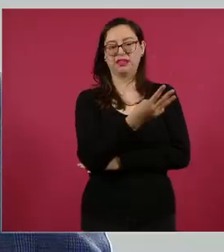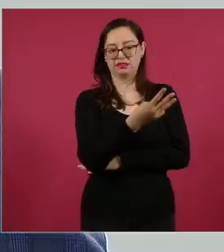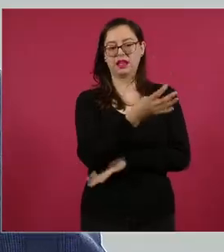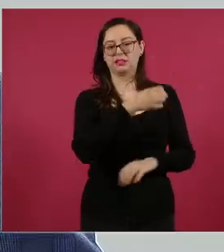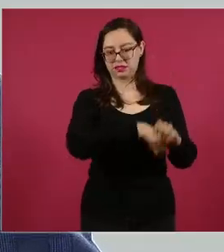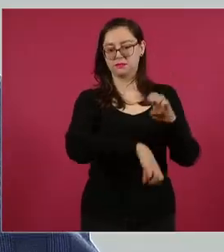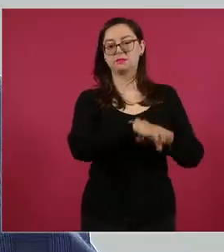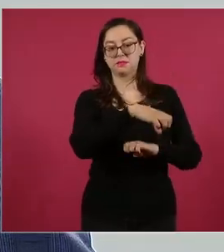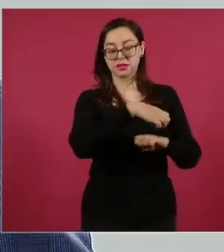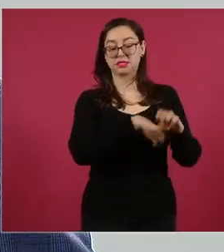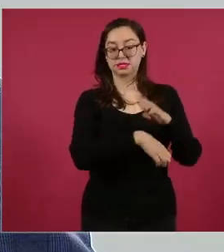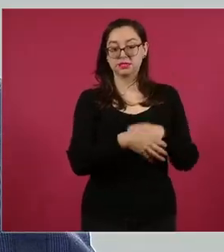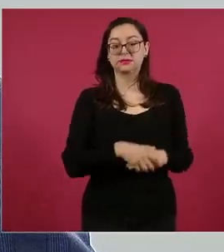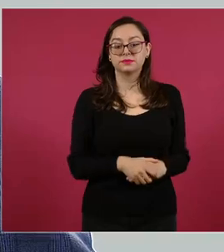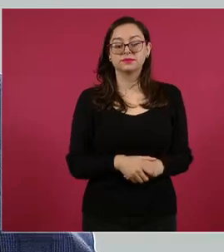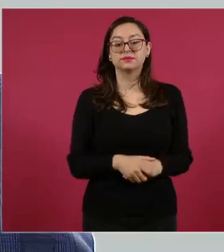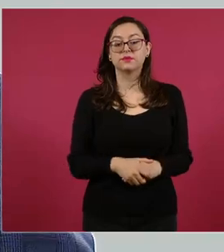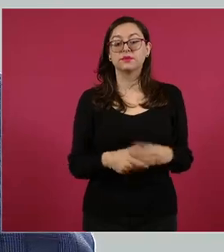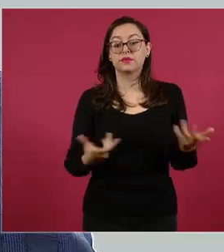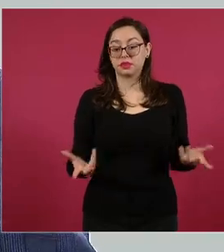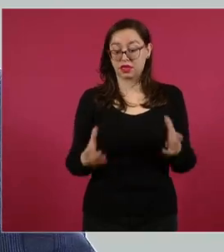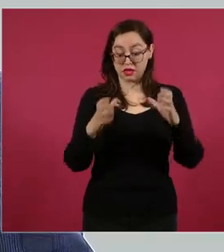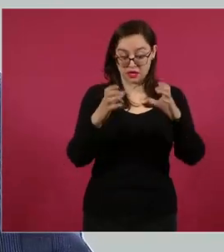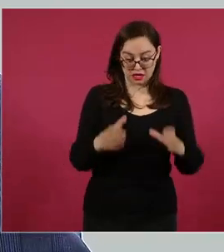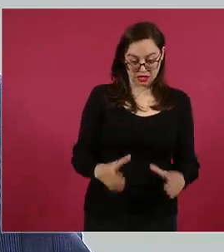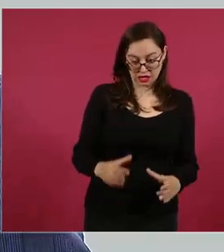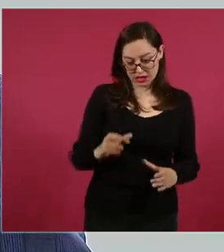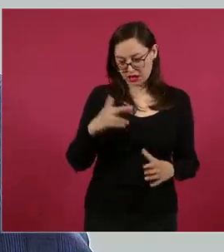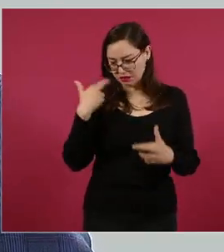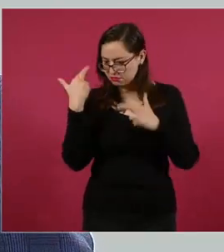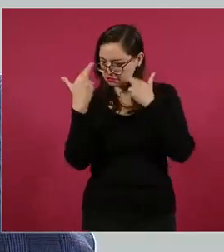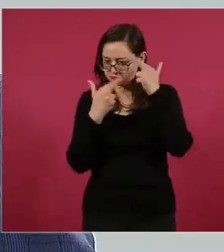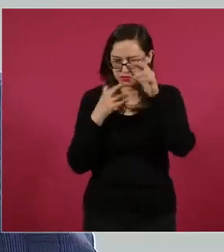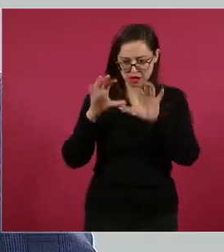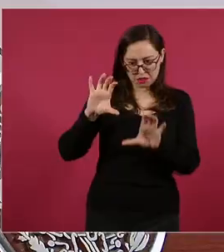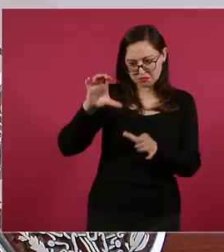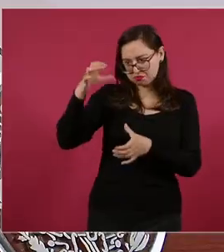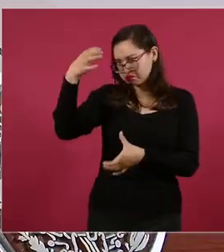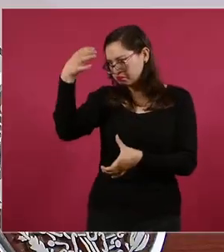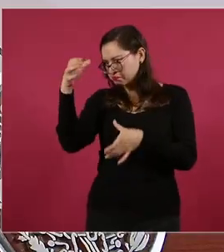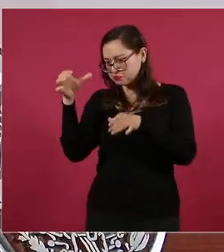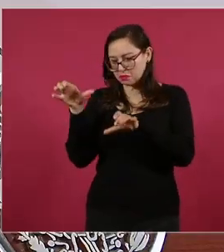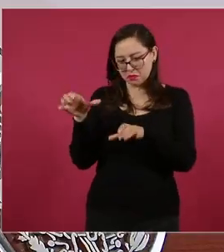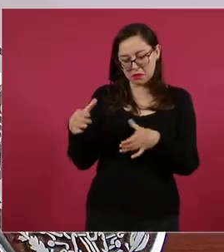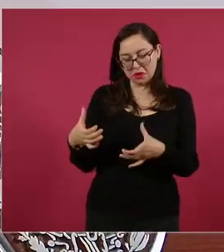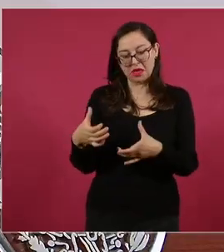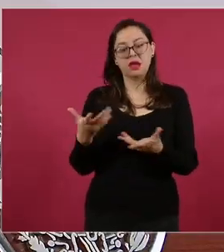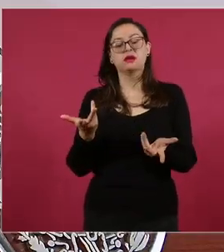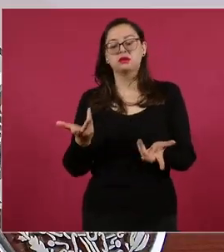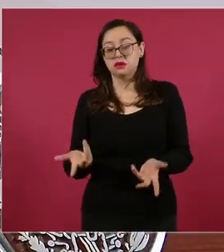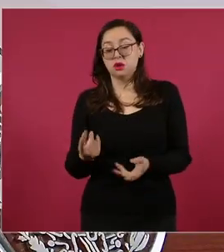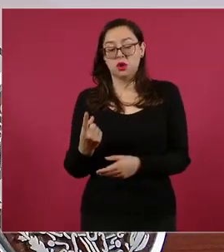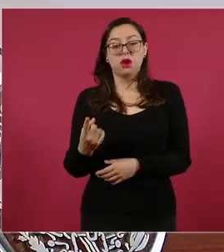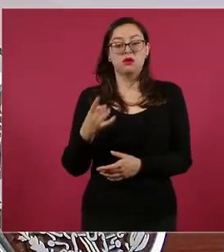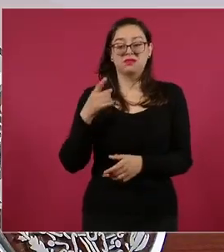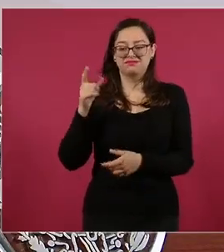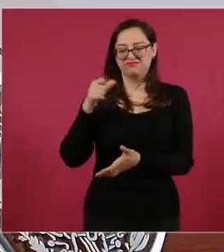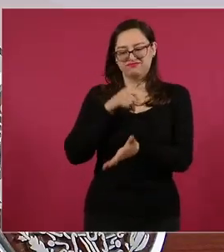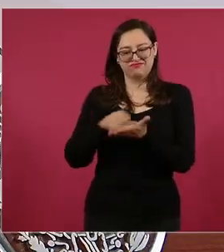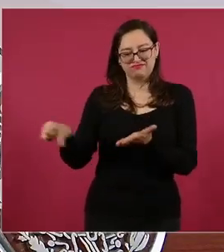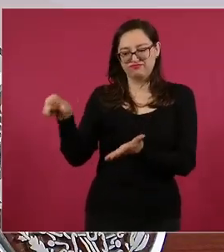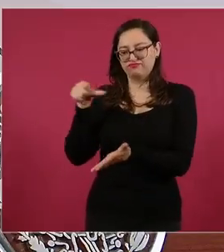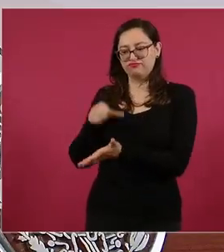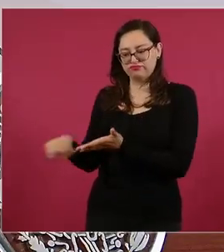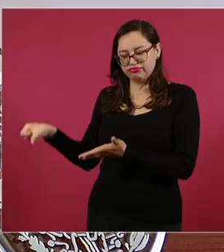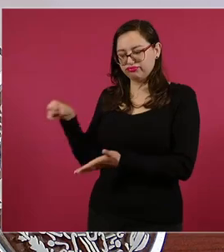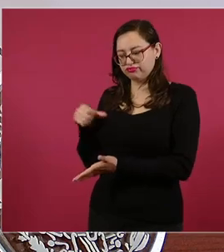empresas, y del total de lotes de cilindros que verificamos, fueron 16 lotes, únicamente se